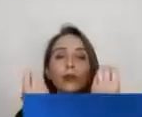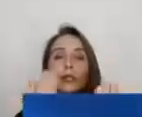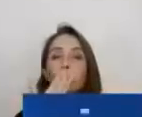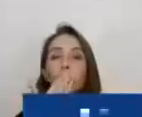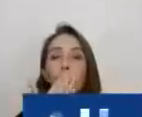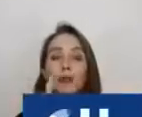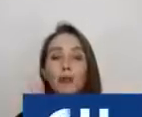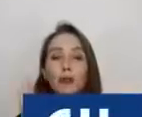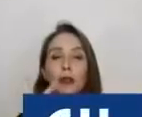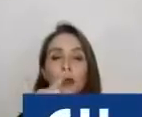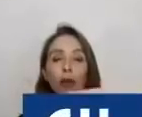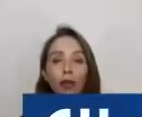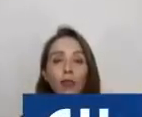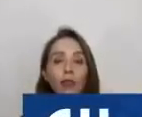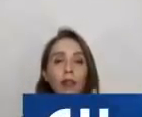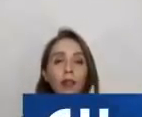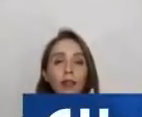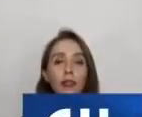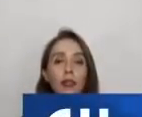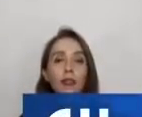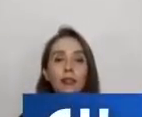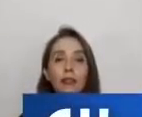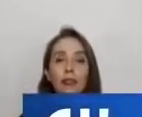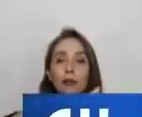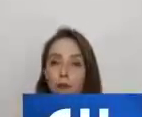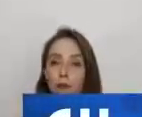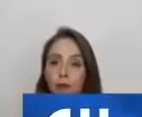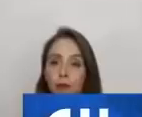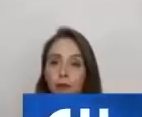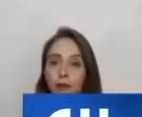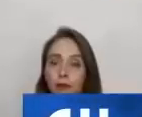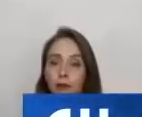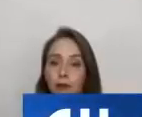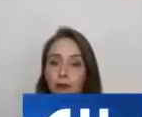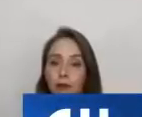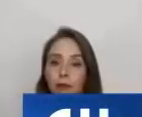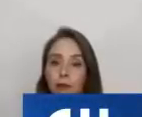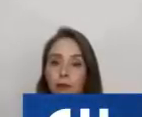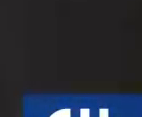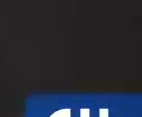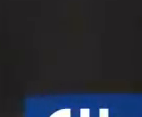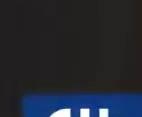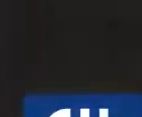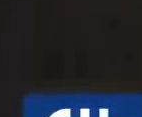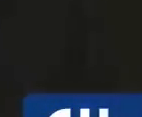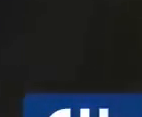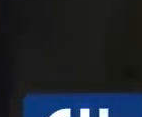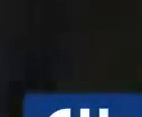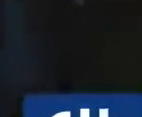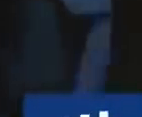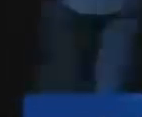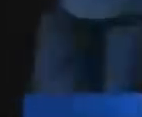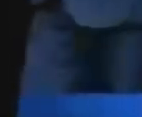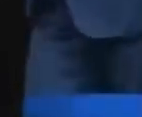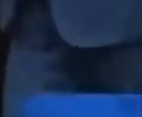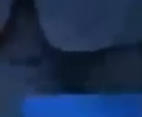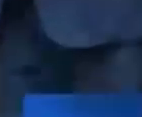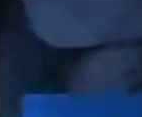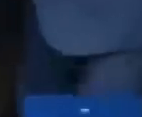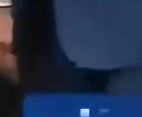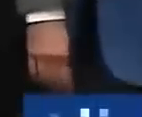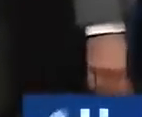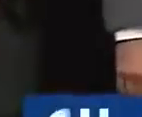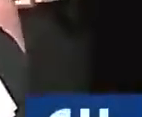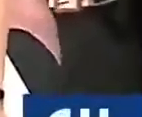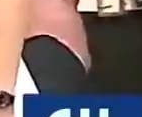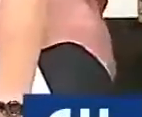de cierta distancia en torno a la posibilidad que sea a través del royalty. Así es, dice que no le importa, que aquí no, el problema no es de